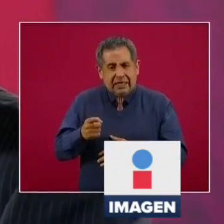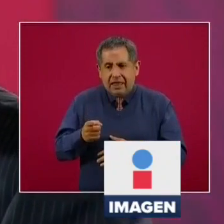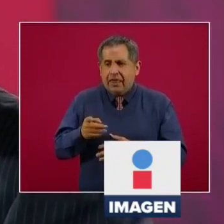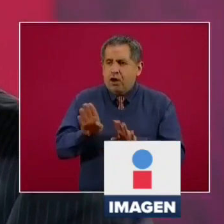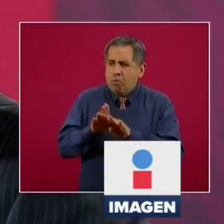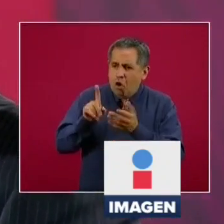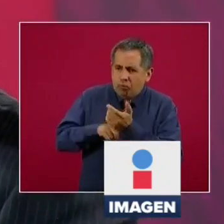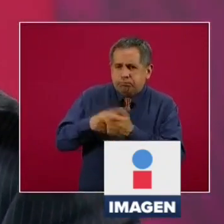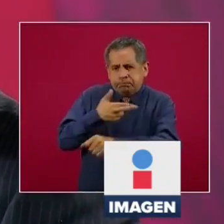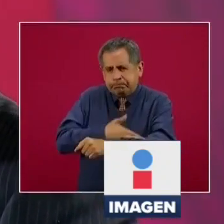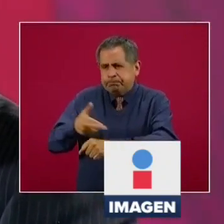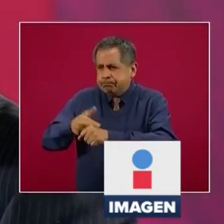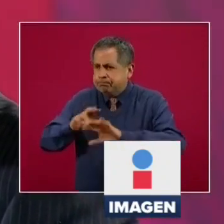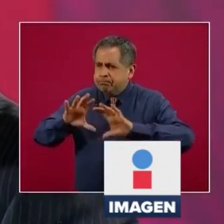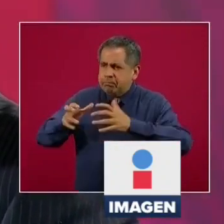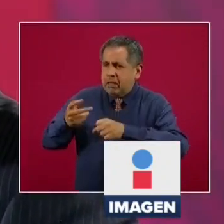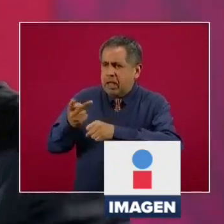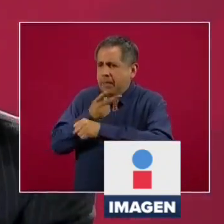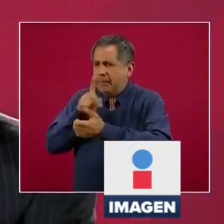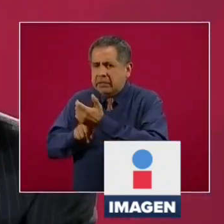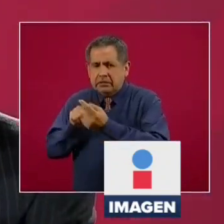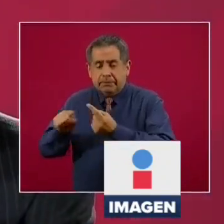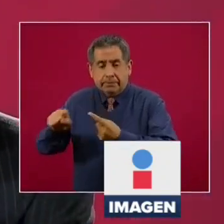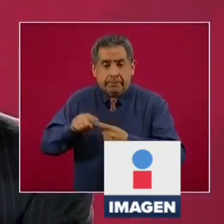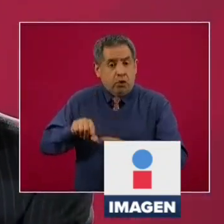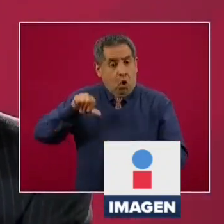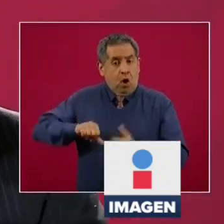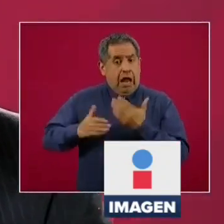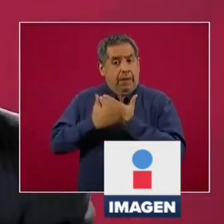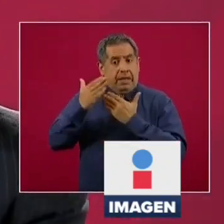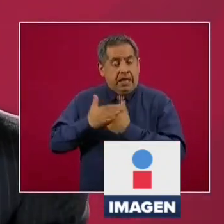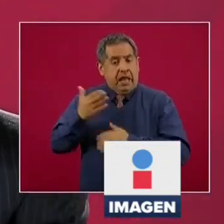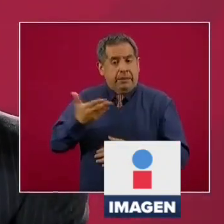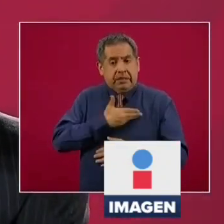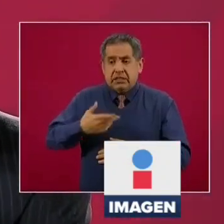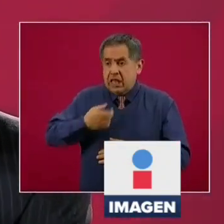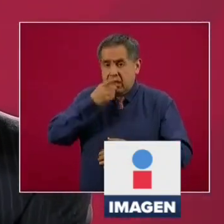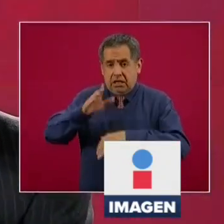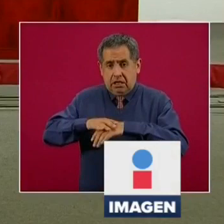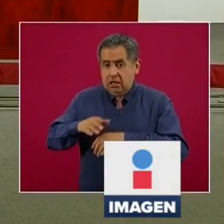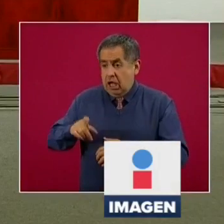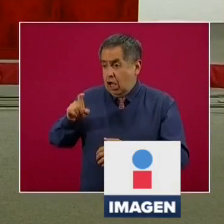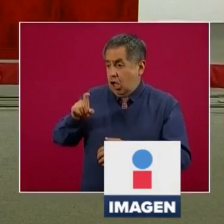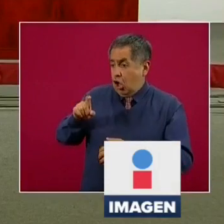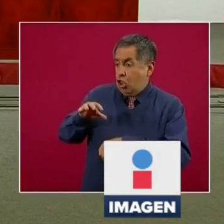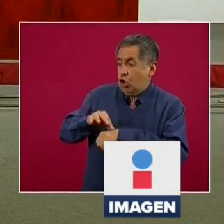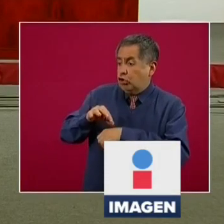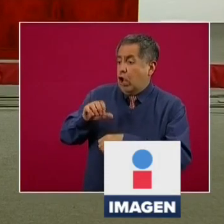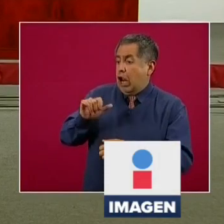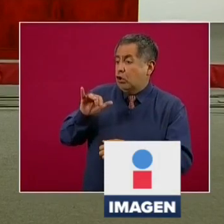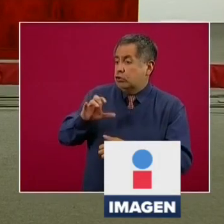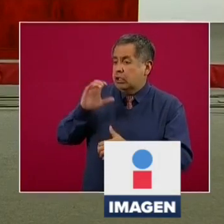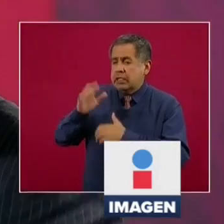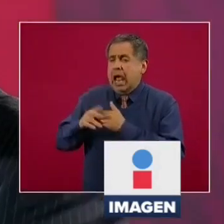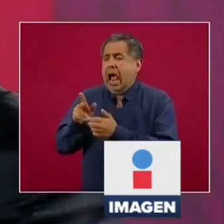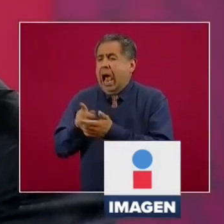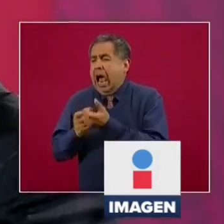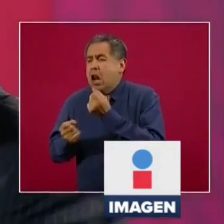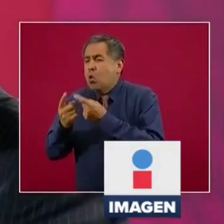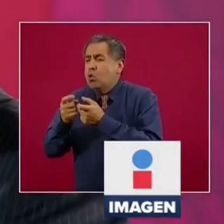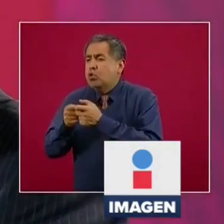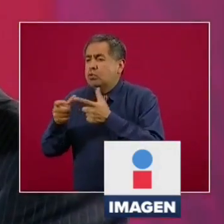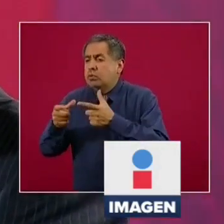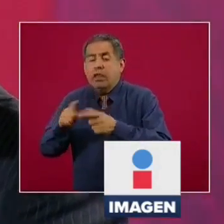sistemáticas de todos los fenómenos presidente esta misma mañana dijo e inmediatamente después de que el doctor a coser dijo vemos señales de rebrote